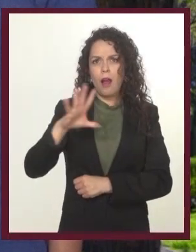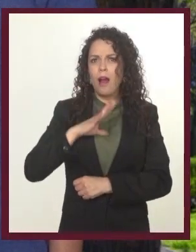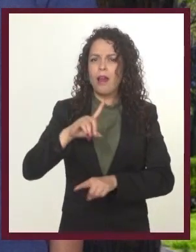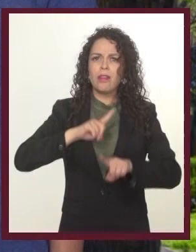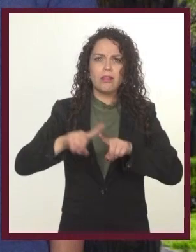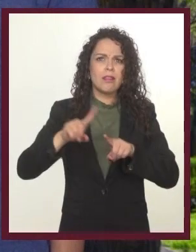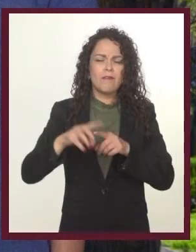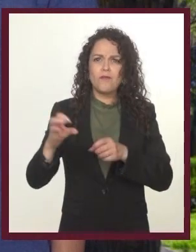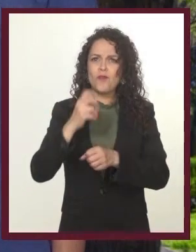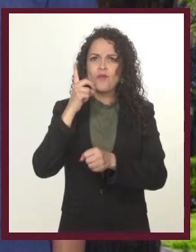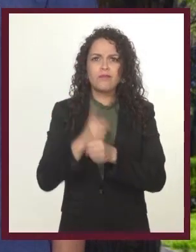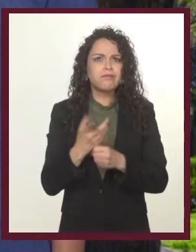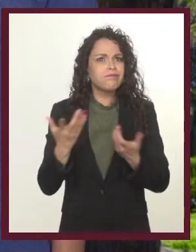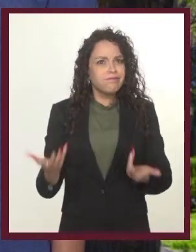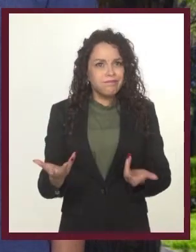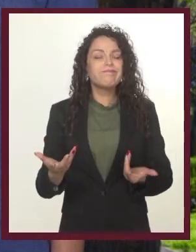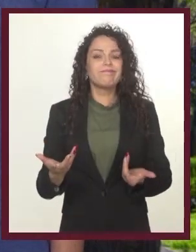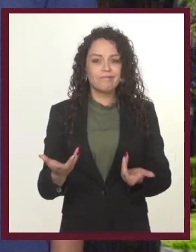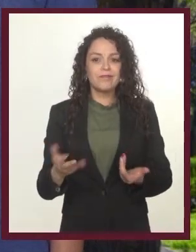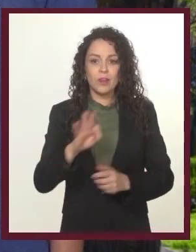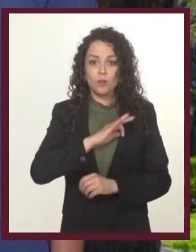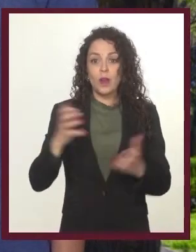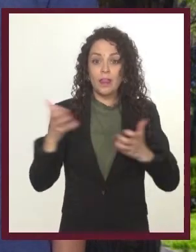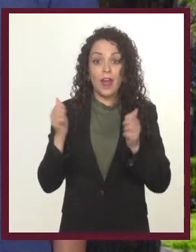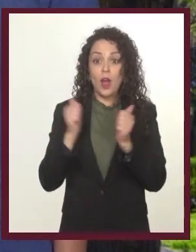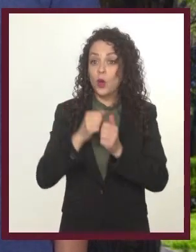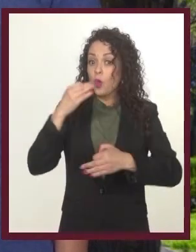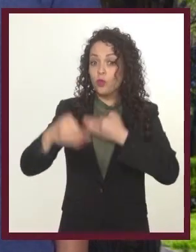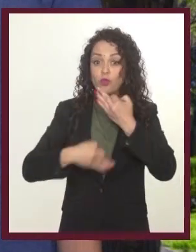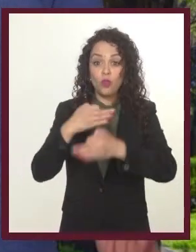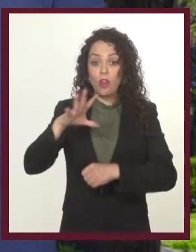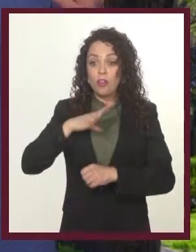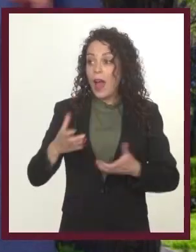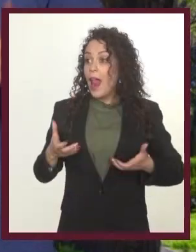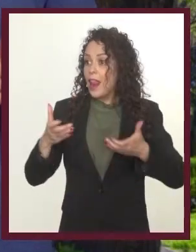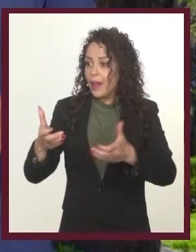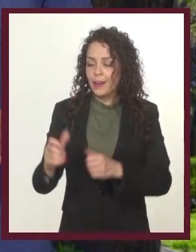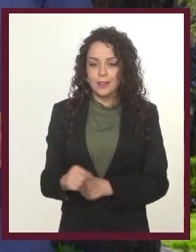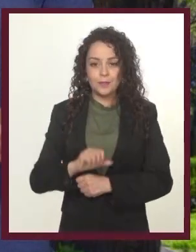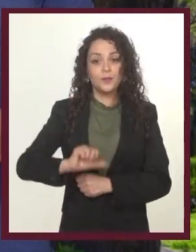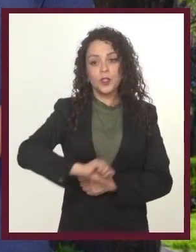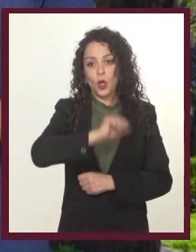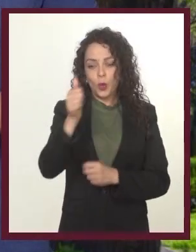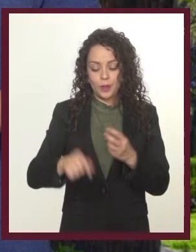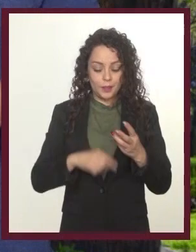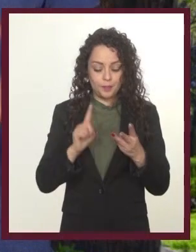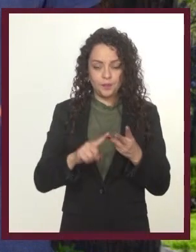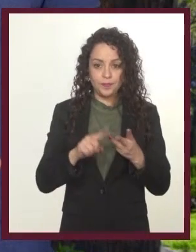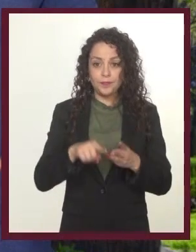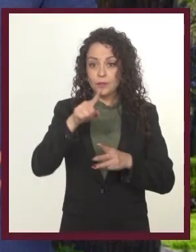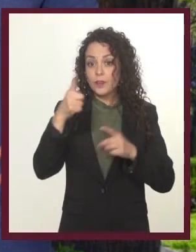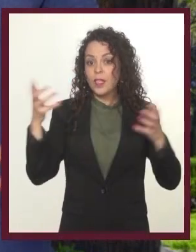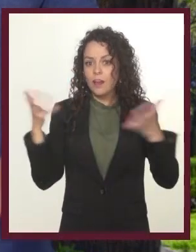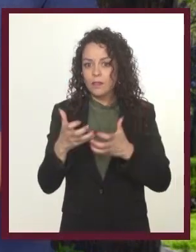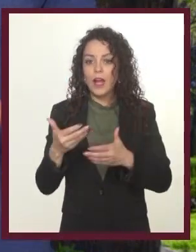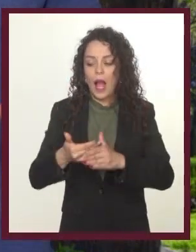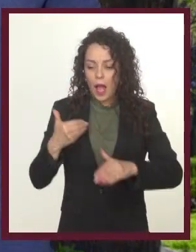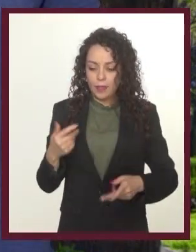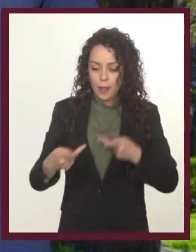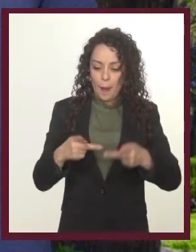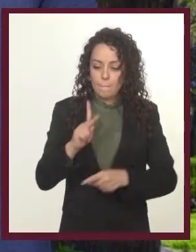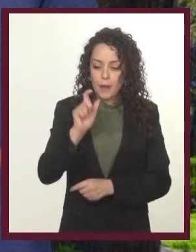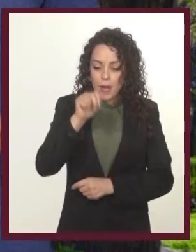de posibilidades. Lo podemos hacer con todo eso que vemos en la calle. Siguiente paso, planea lo que harás,